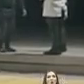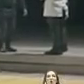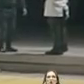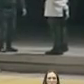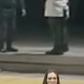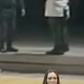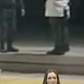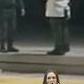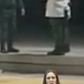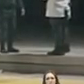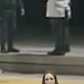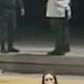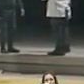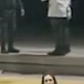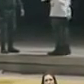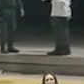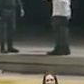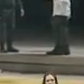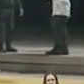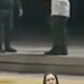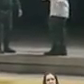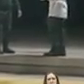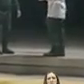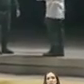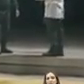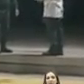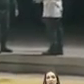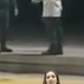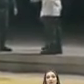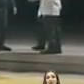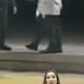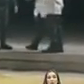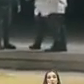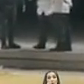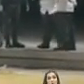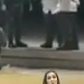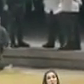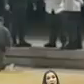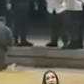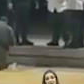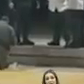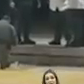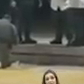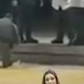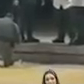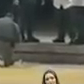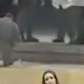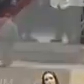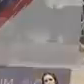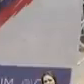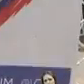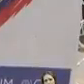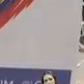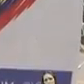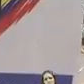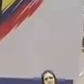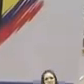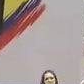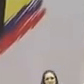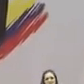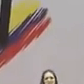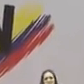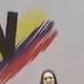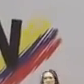explosiva y las esquirlas. En esta zona del país hace presencia el ELN y bandas criminales, quienes se disputan las